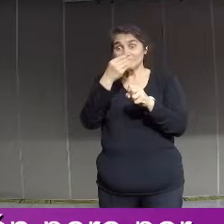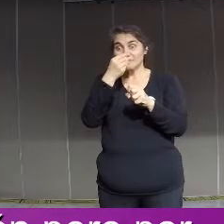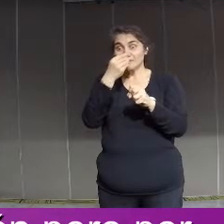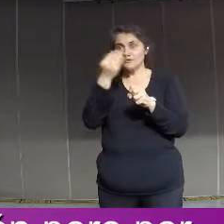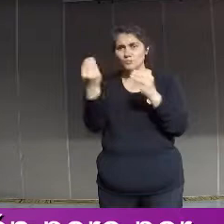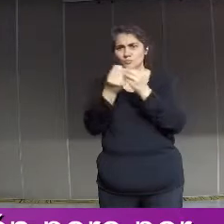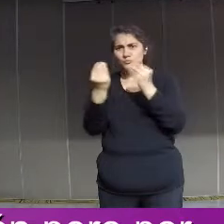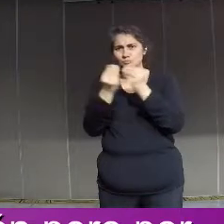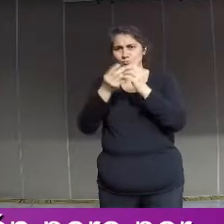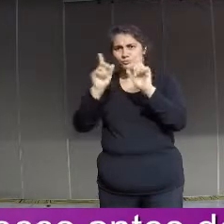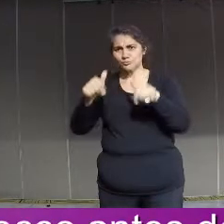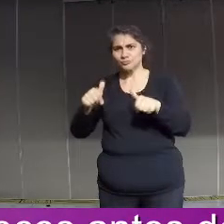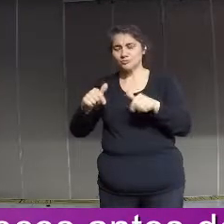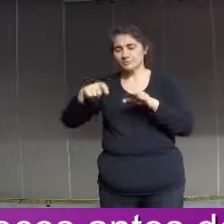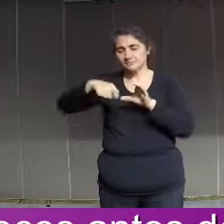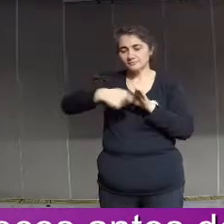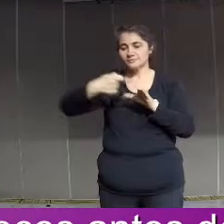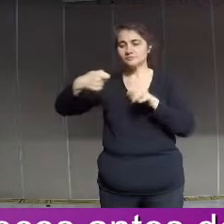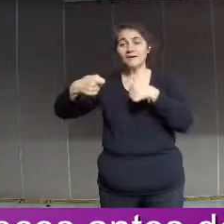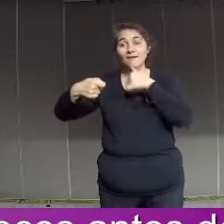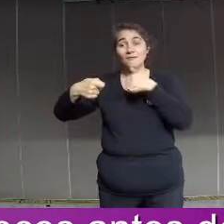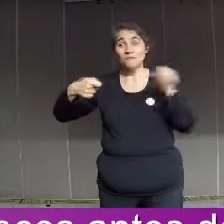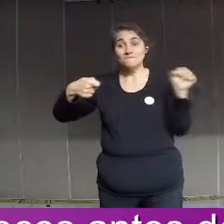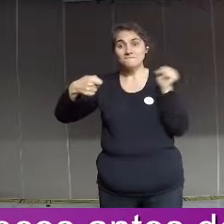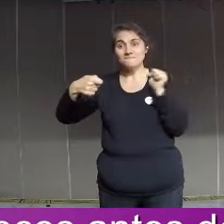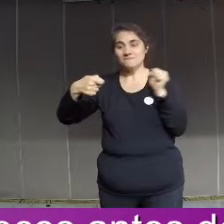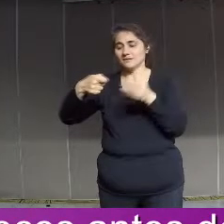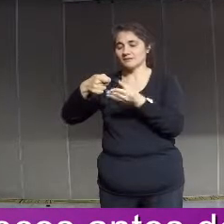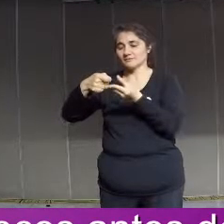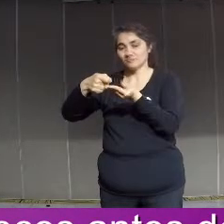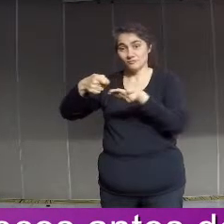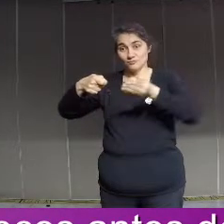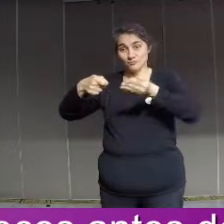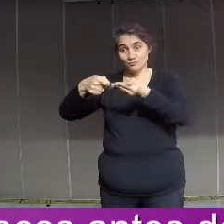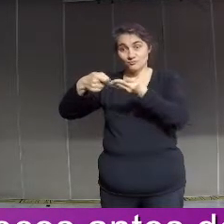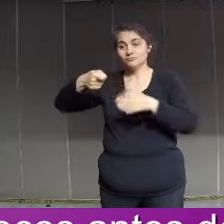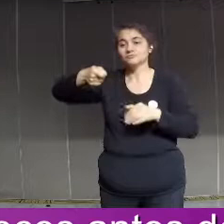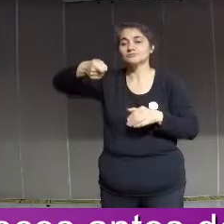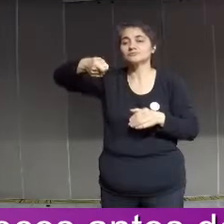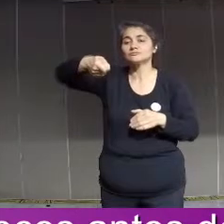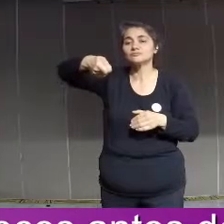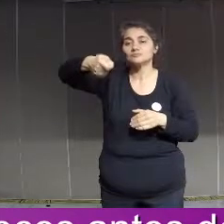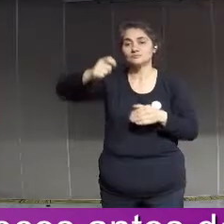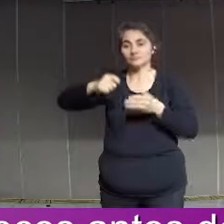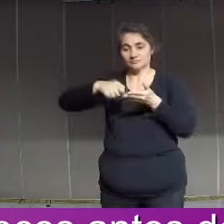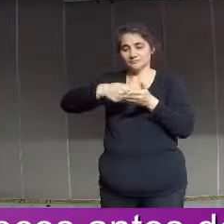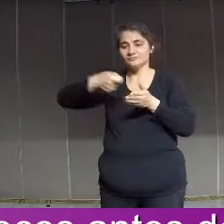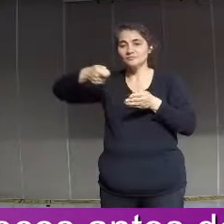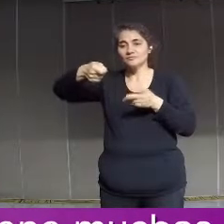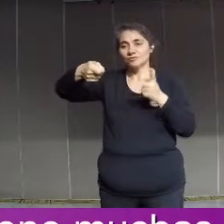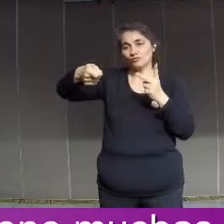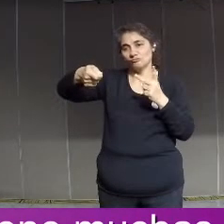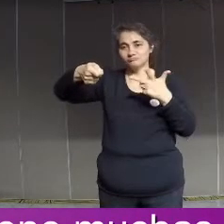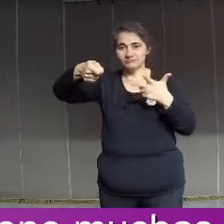agua bien fría, tampoco congelada, y el agua fría ayuda a limpiar las secreciones de la vía digestiva,